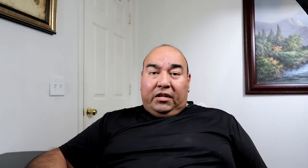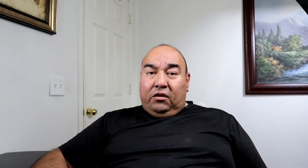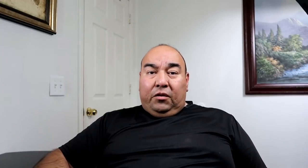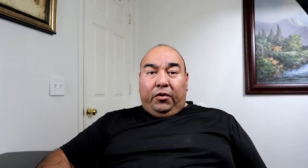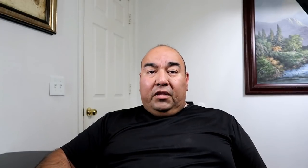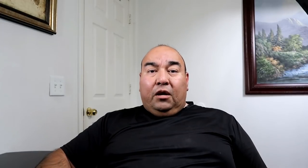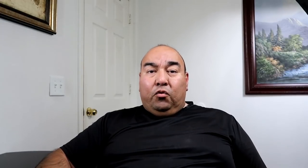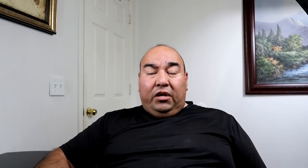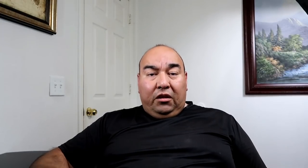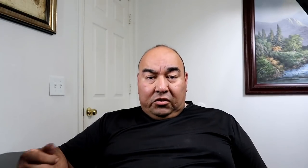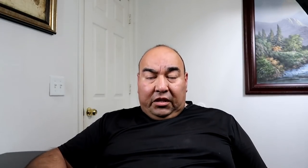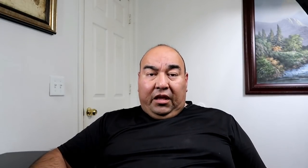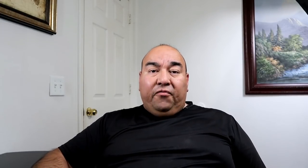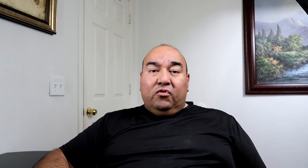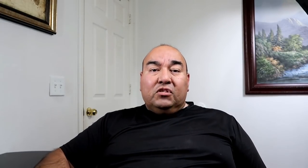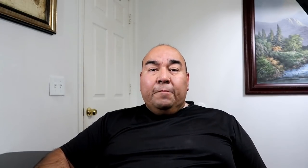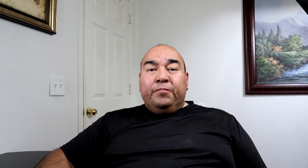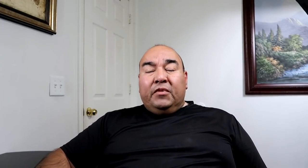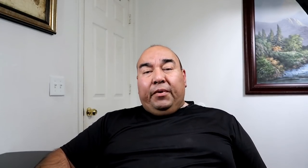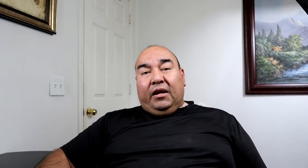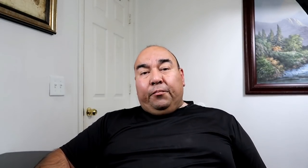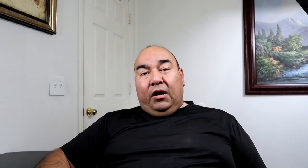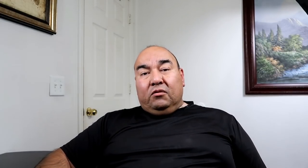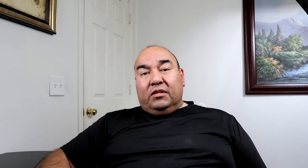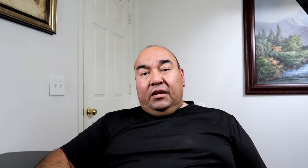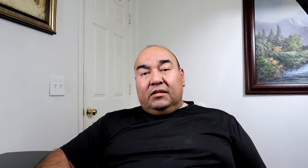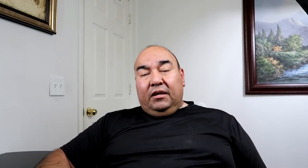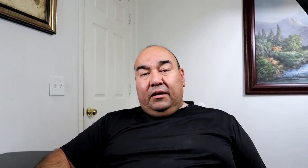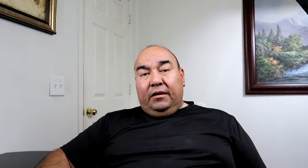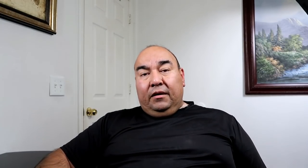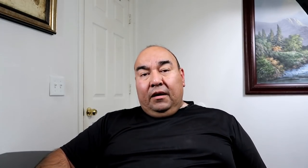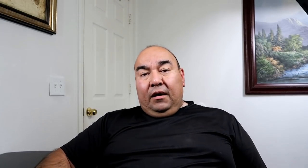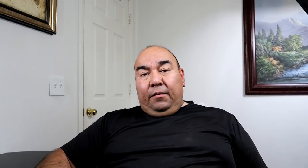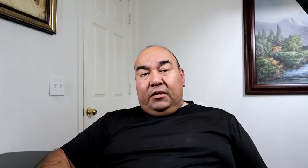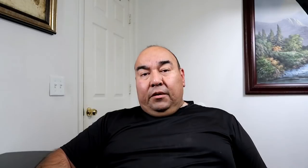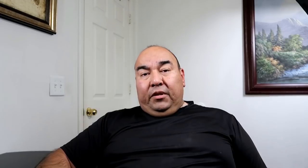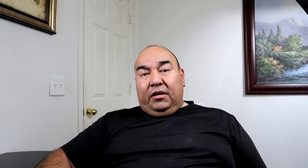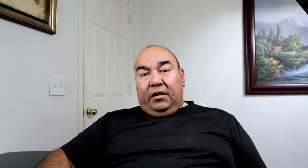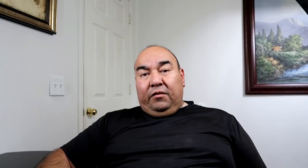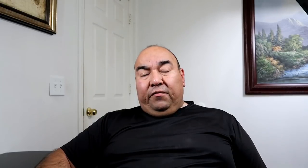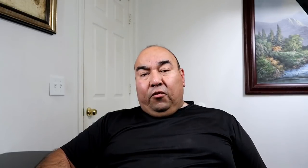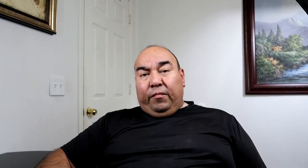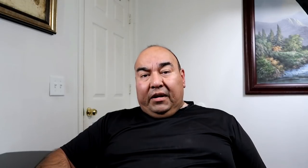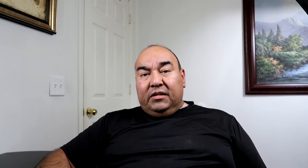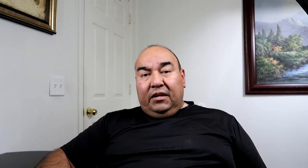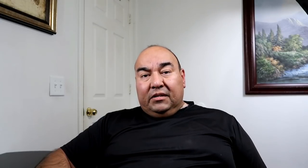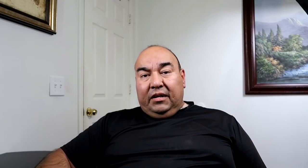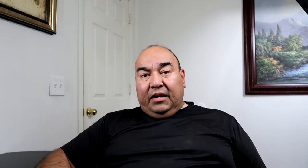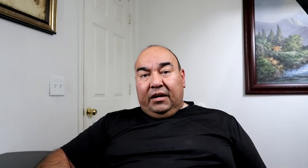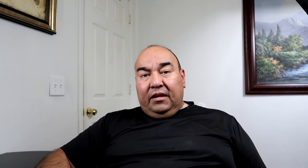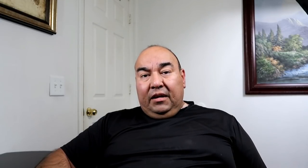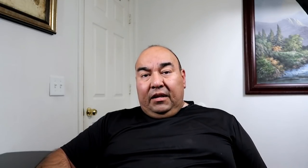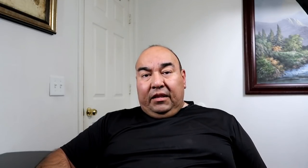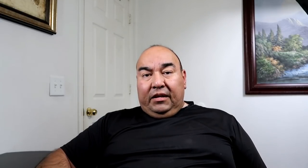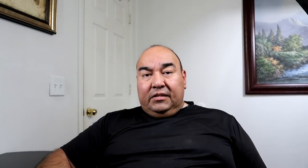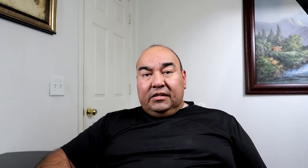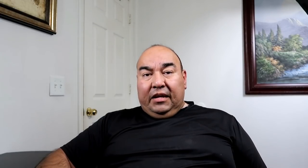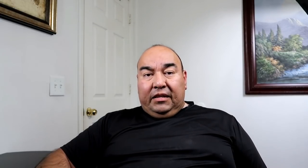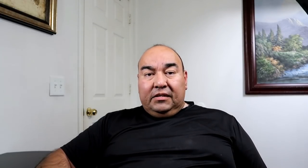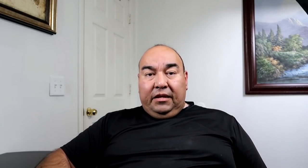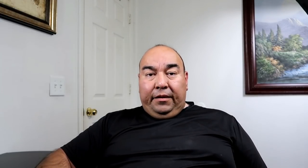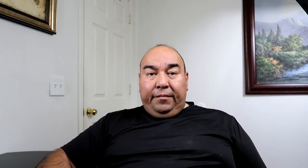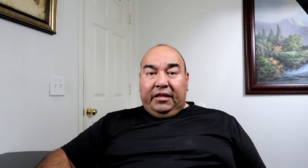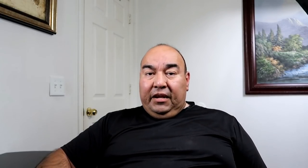los lugares a donde pueden acudir, los teléfonos, para que puedan ustedes precisamente informarse acerca de